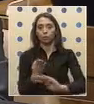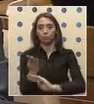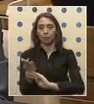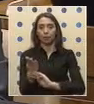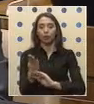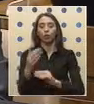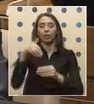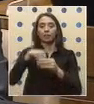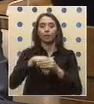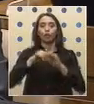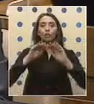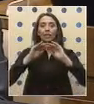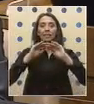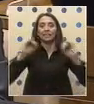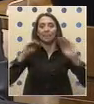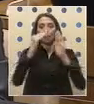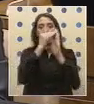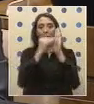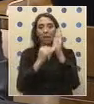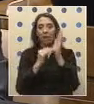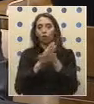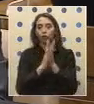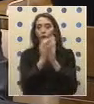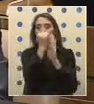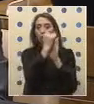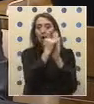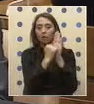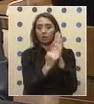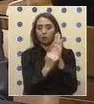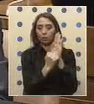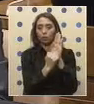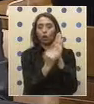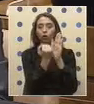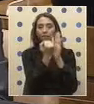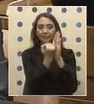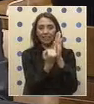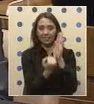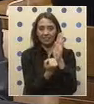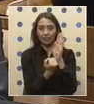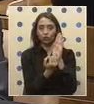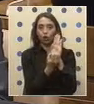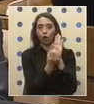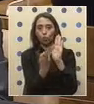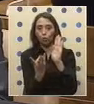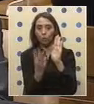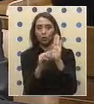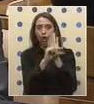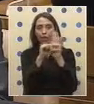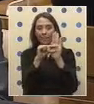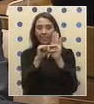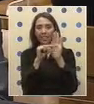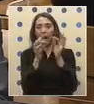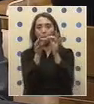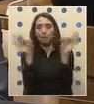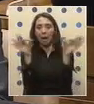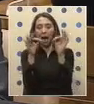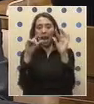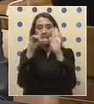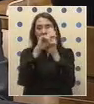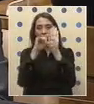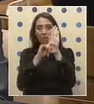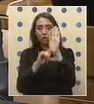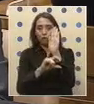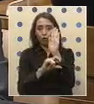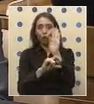votación separada de todos los artículos, incisos, numerales, literales y párrafos de